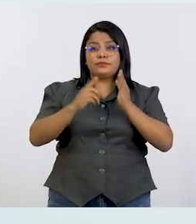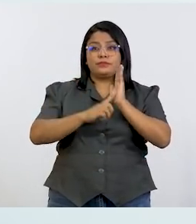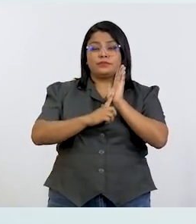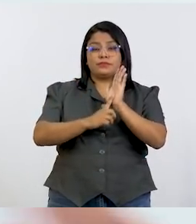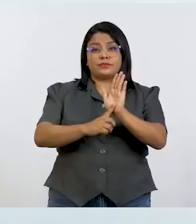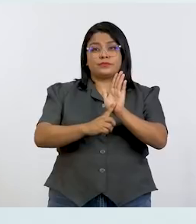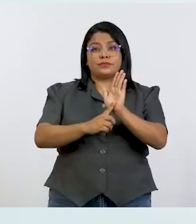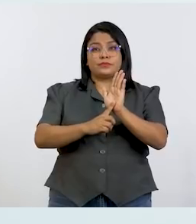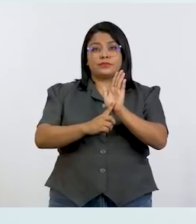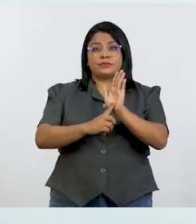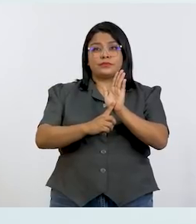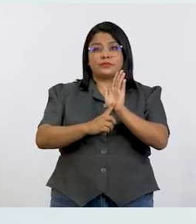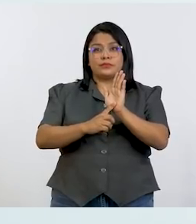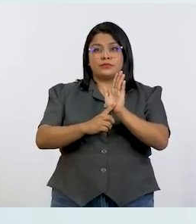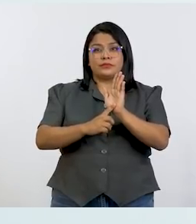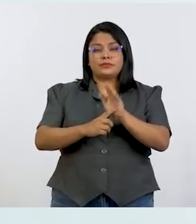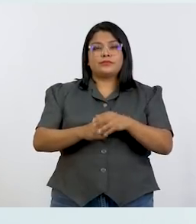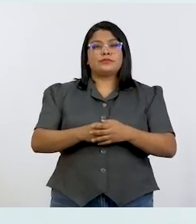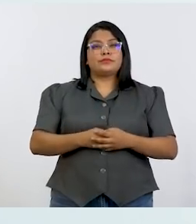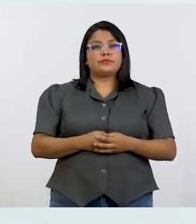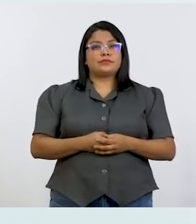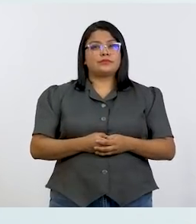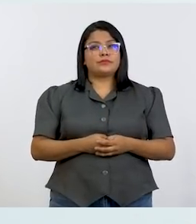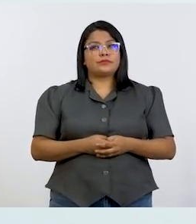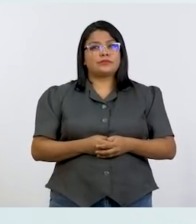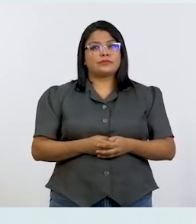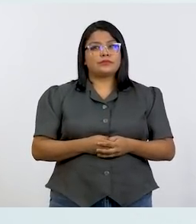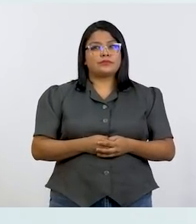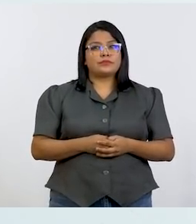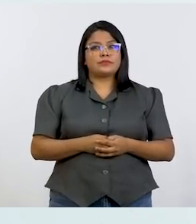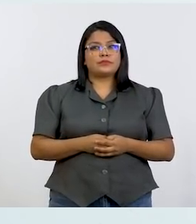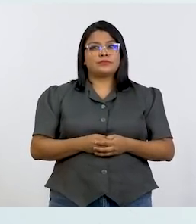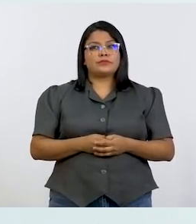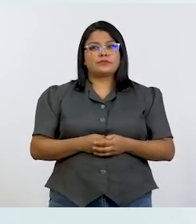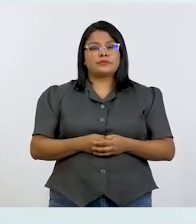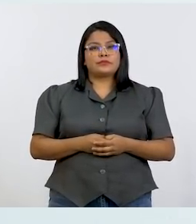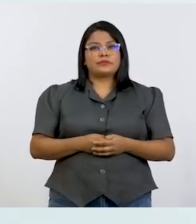Esta acción se representa de la siguiente forma.